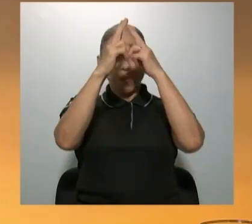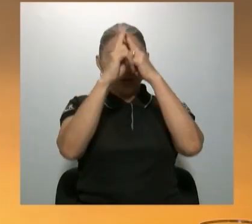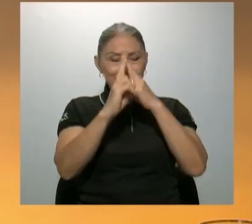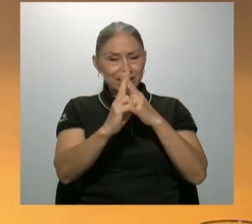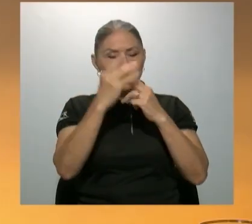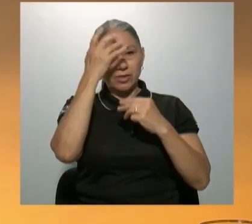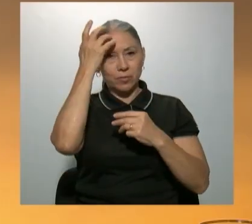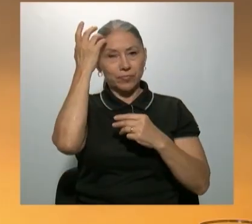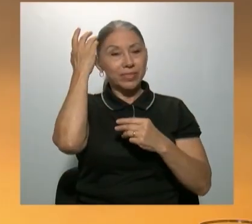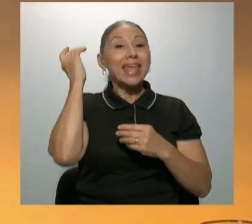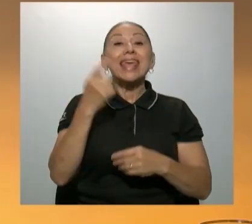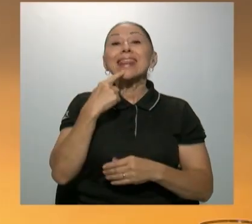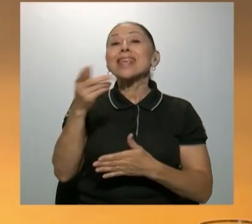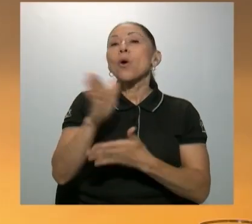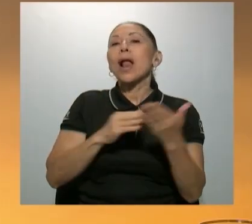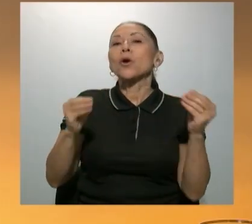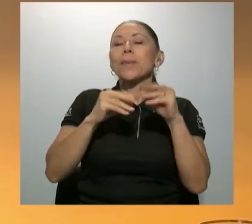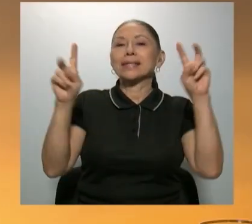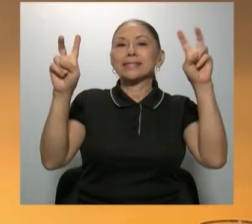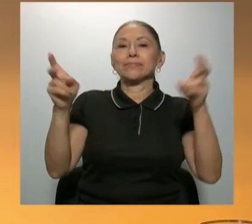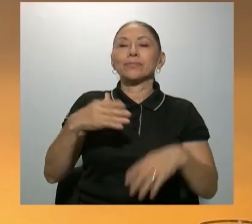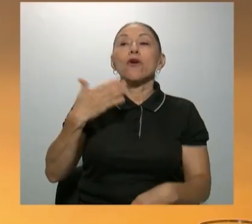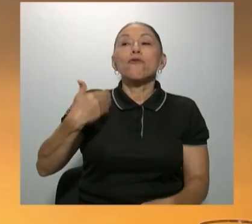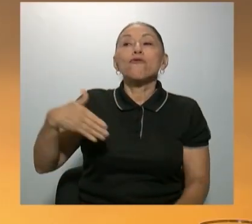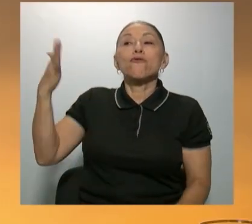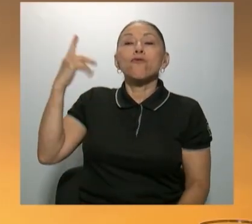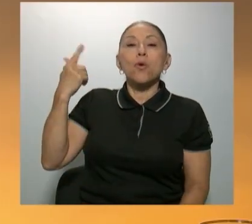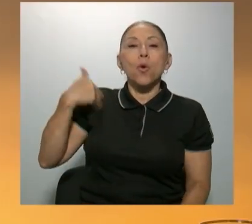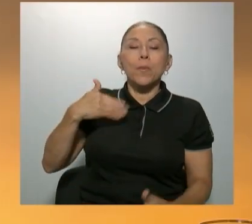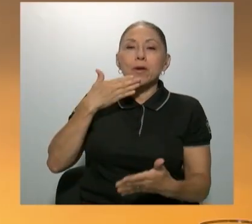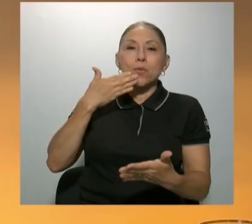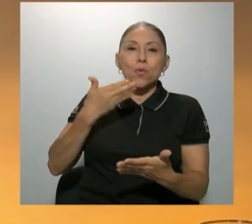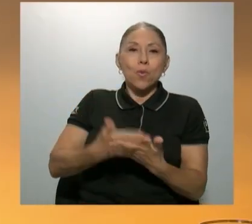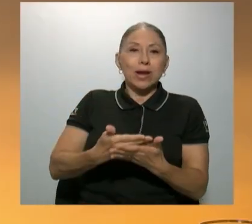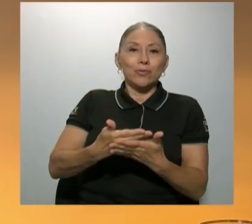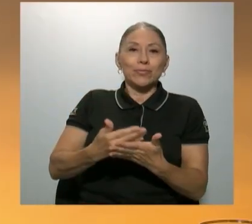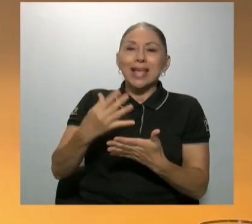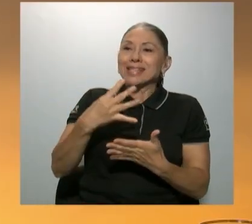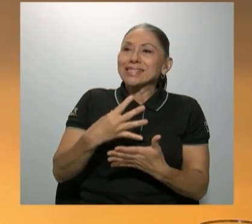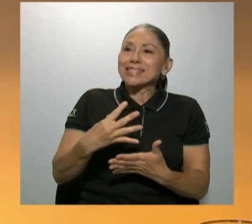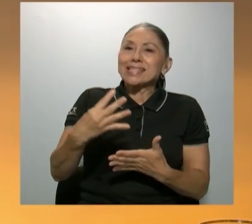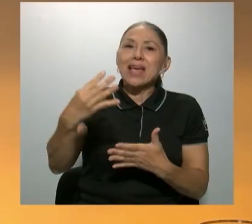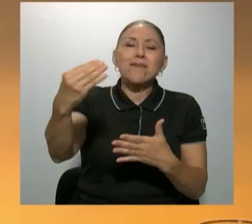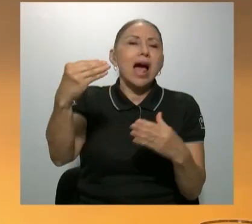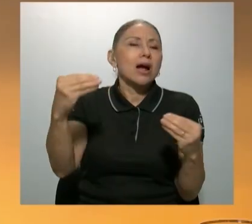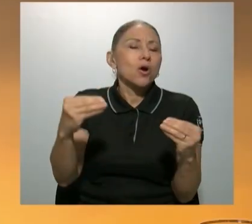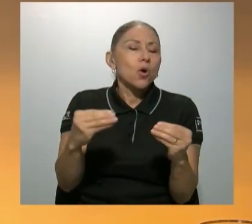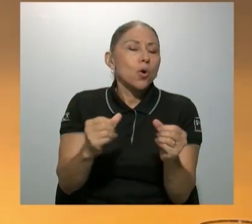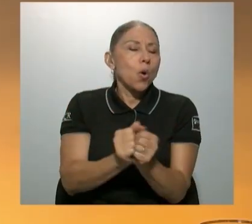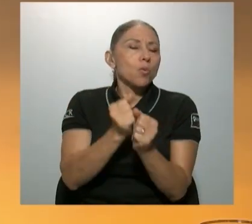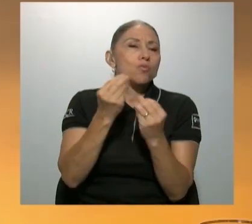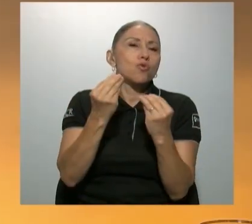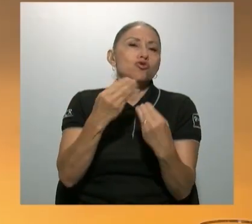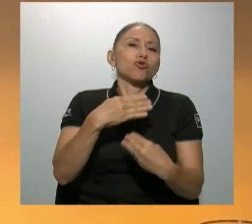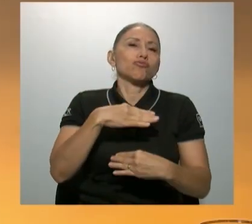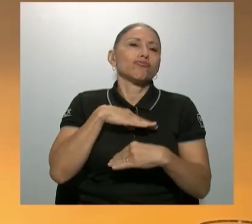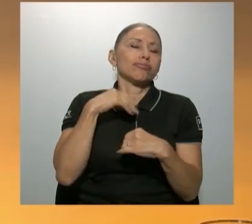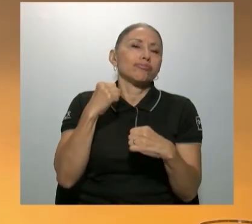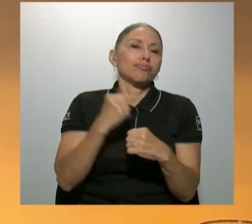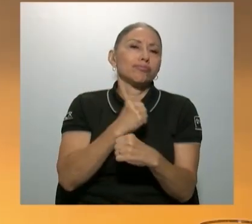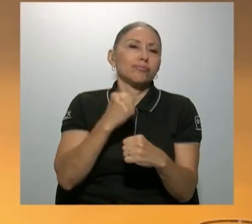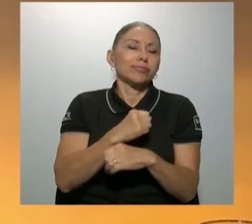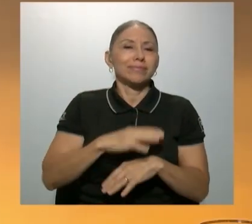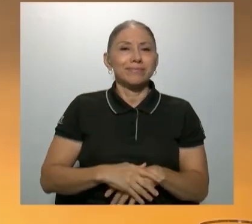más: fue un hombre bueno, se marcha con las manos llenas. Y más adelante